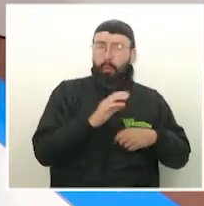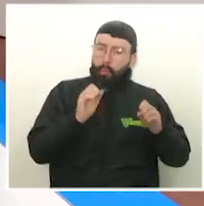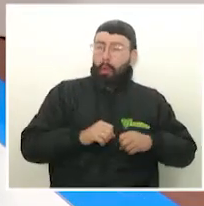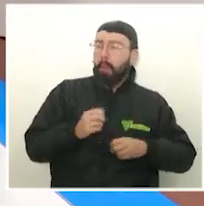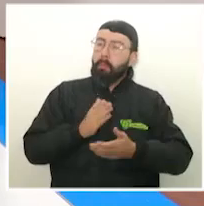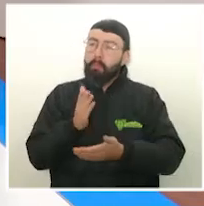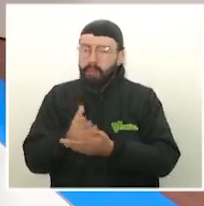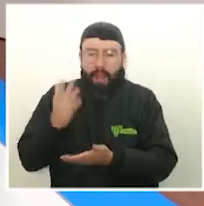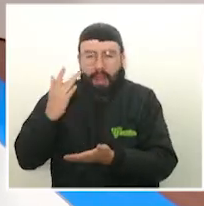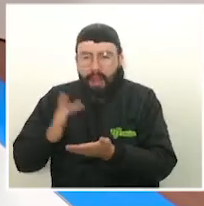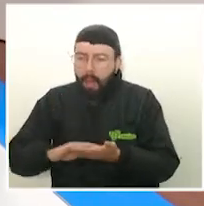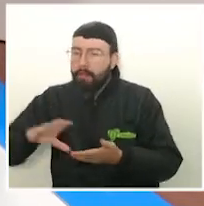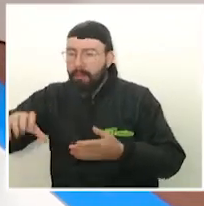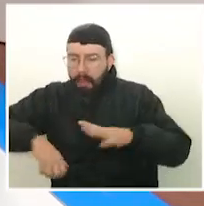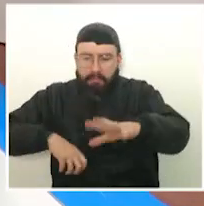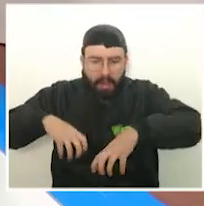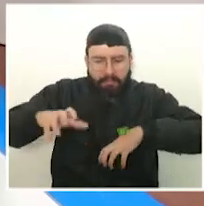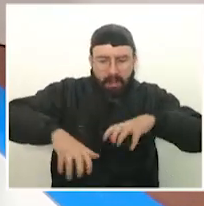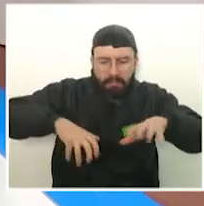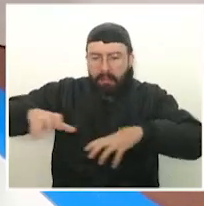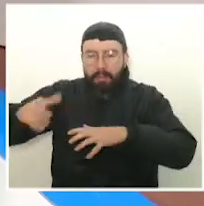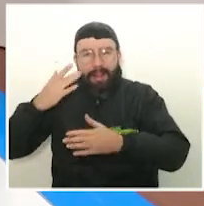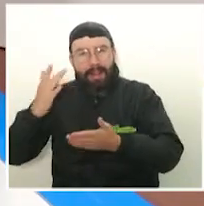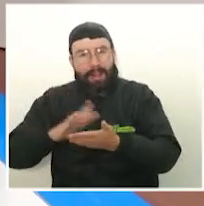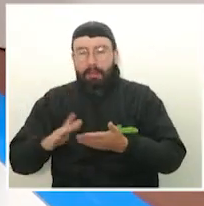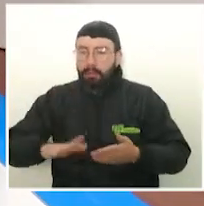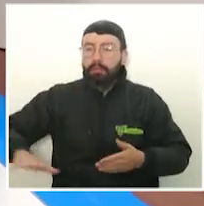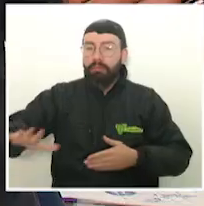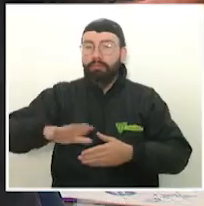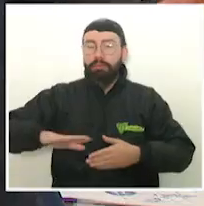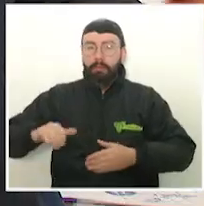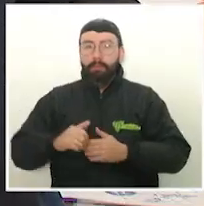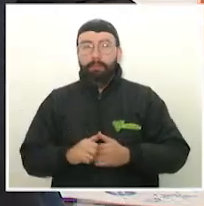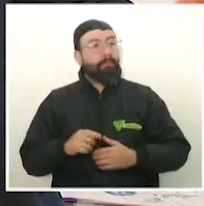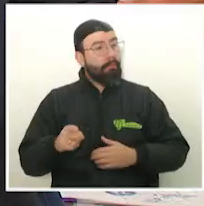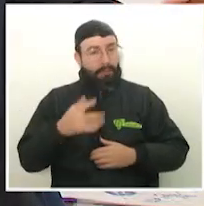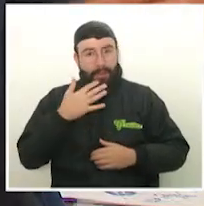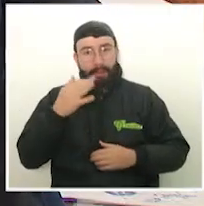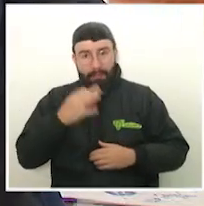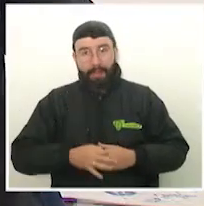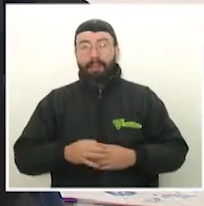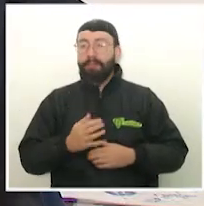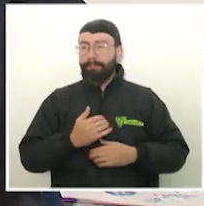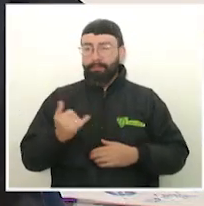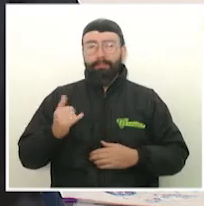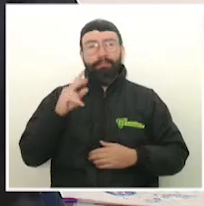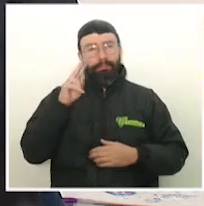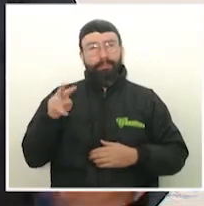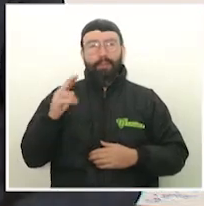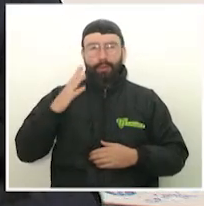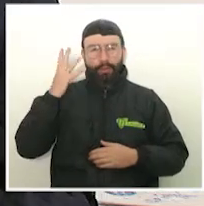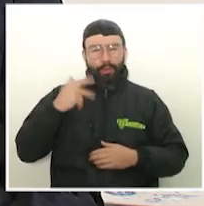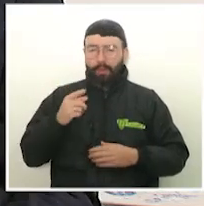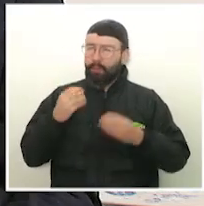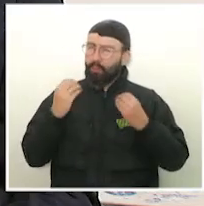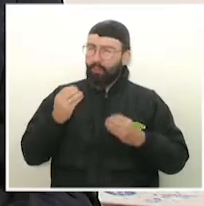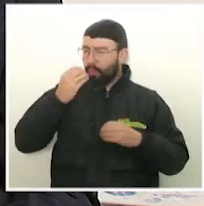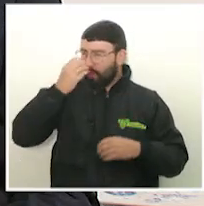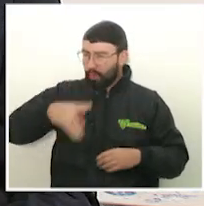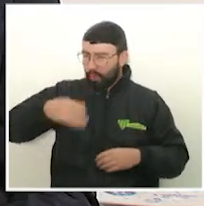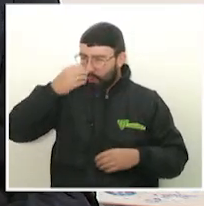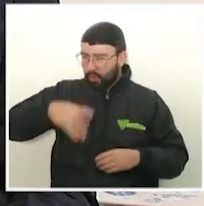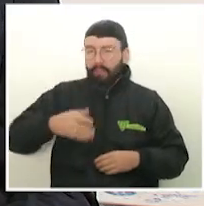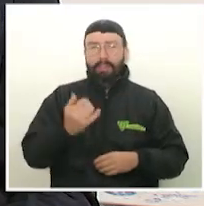esa iniciativa de cuidar el medio ambiente. Es triste, ¿verdad?, uno ver la cantidad de contaminantes que